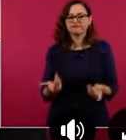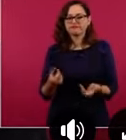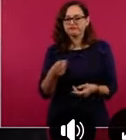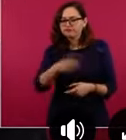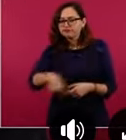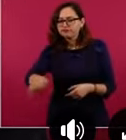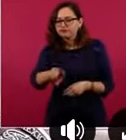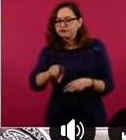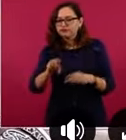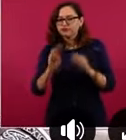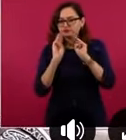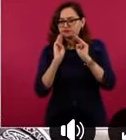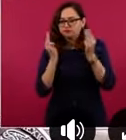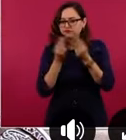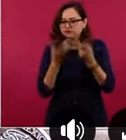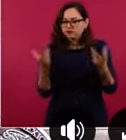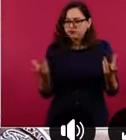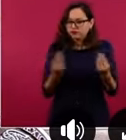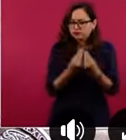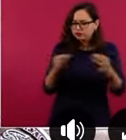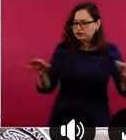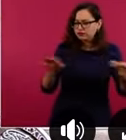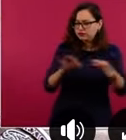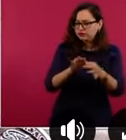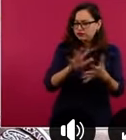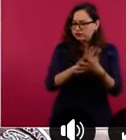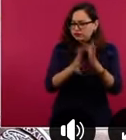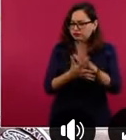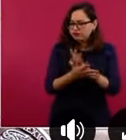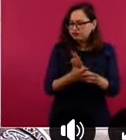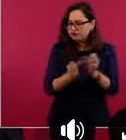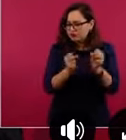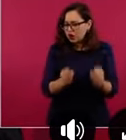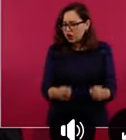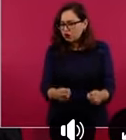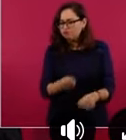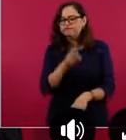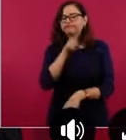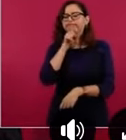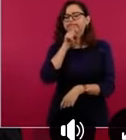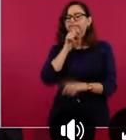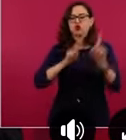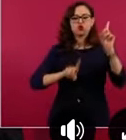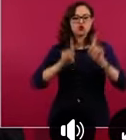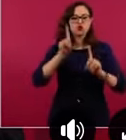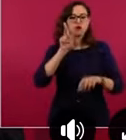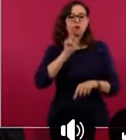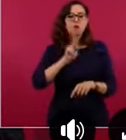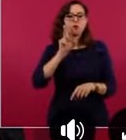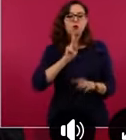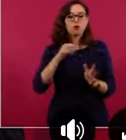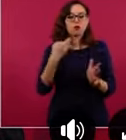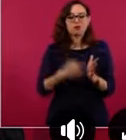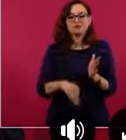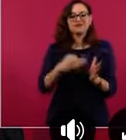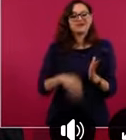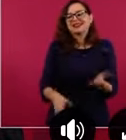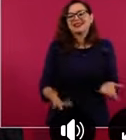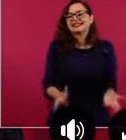vinculación del sujeto con el hecho criminal y los datos de prueba, y es lo que siempre